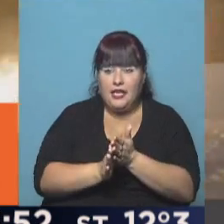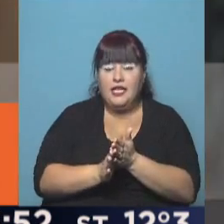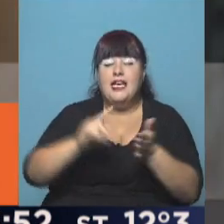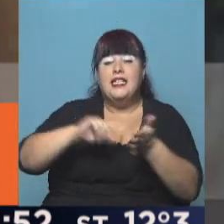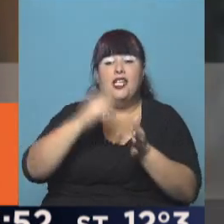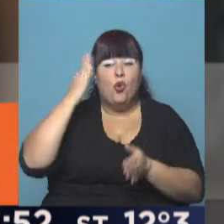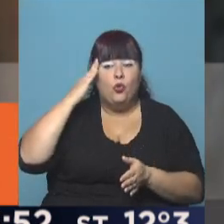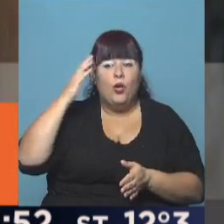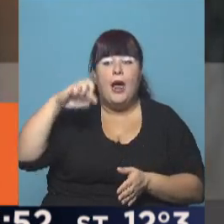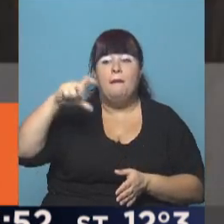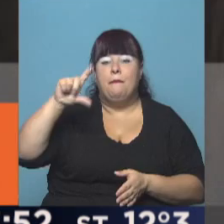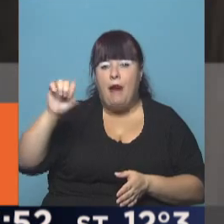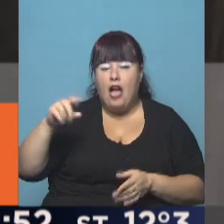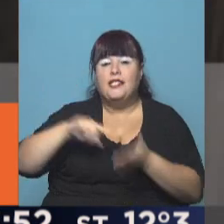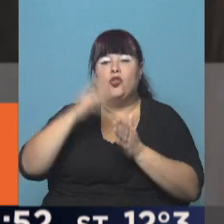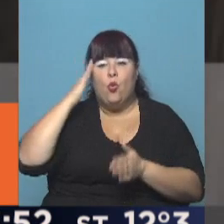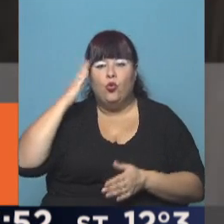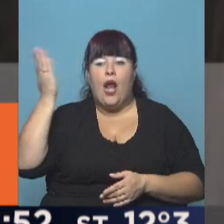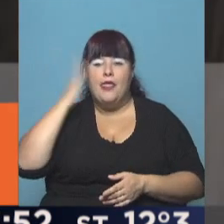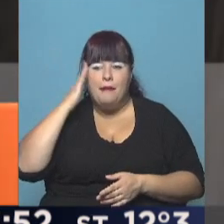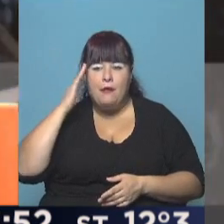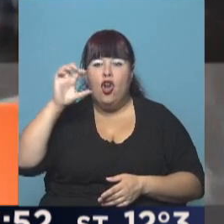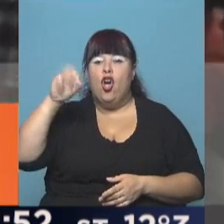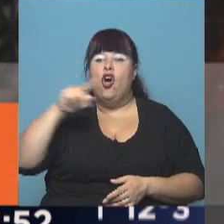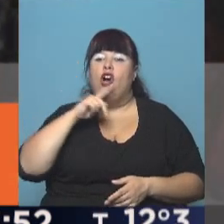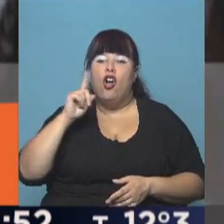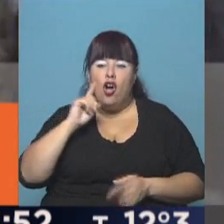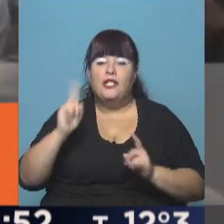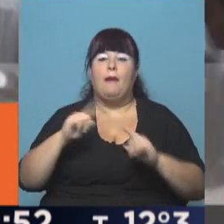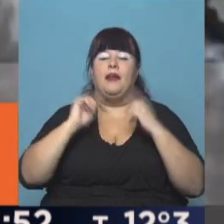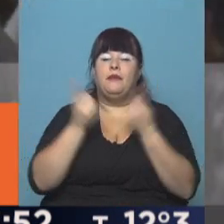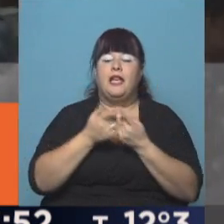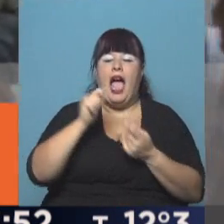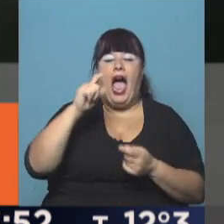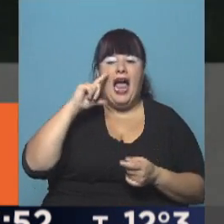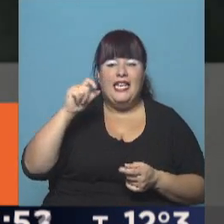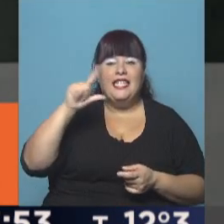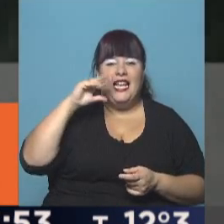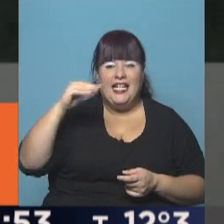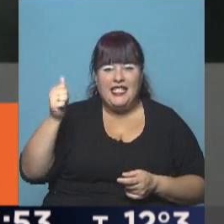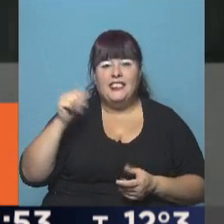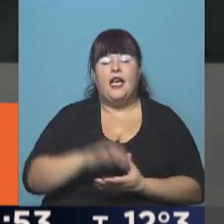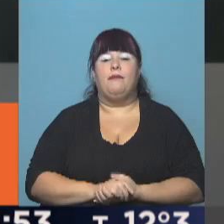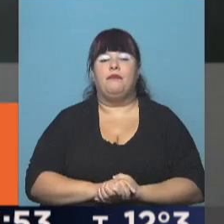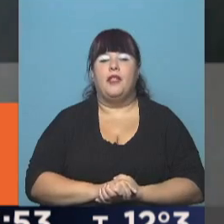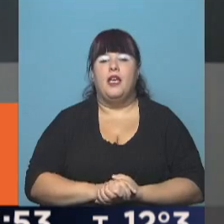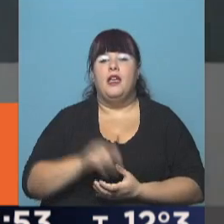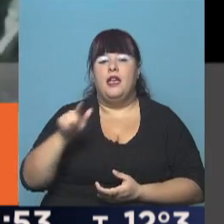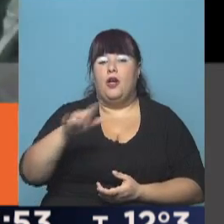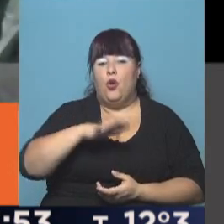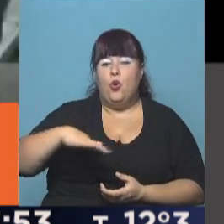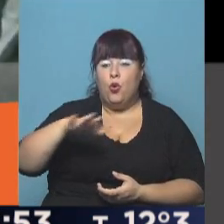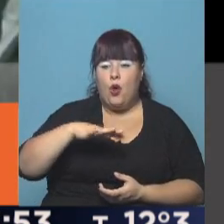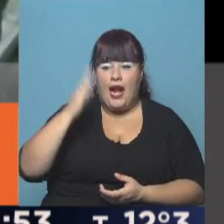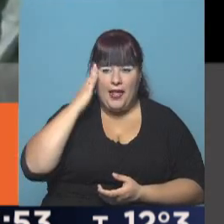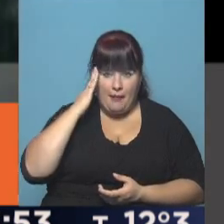Centro Cultural Paco Urondo, el Centro Cultural de la Memoria Haroldo Conti y el Auditorio Alicia Licha Subasnávar de la Cuadra en el Espacio